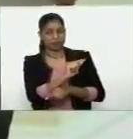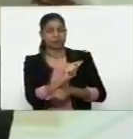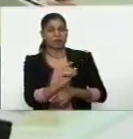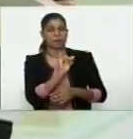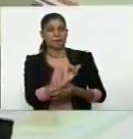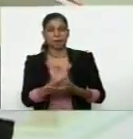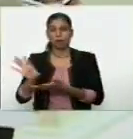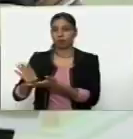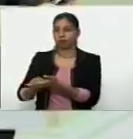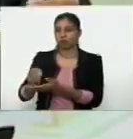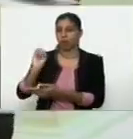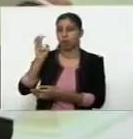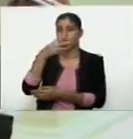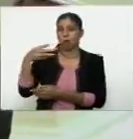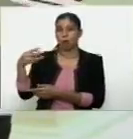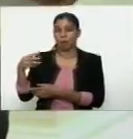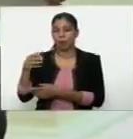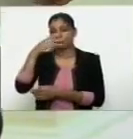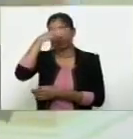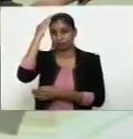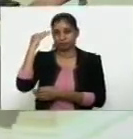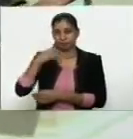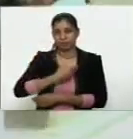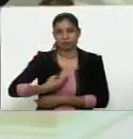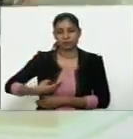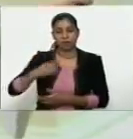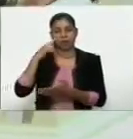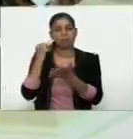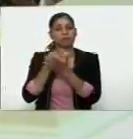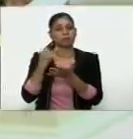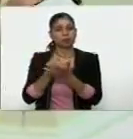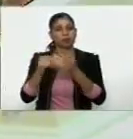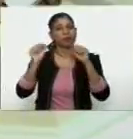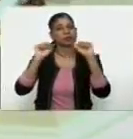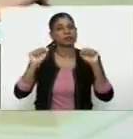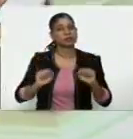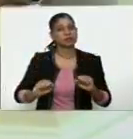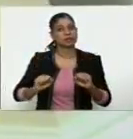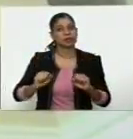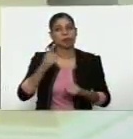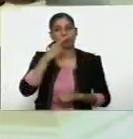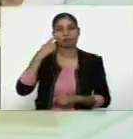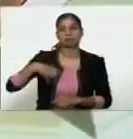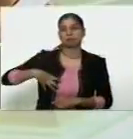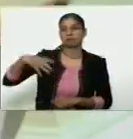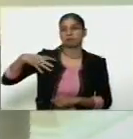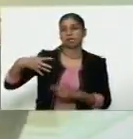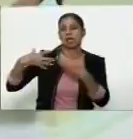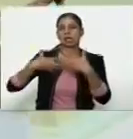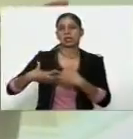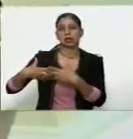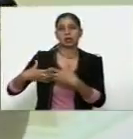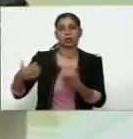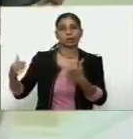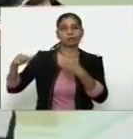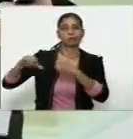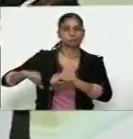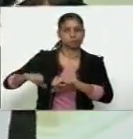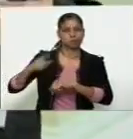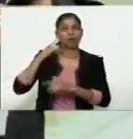se evidencia la profunda fractura del sistema capitalista mundial y el sistema, sobre todo